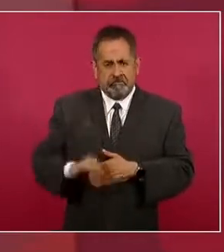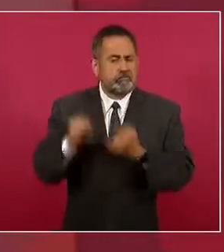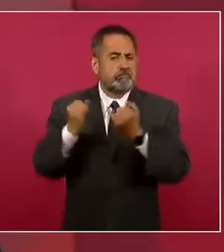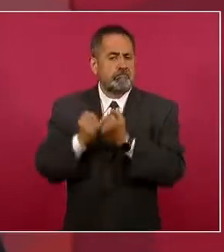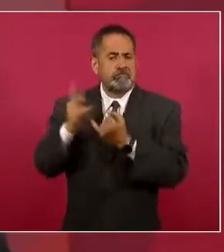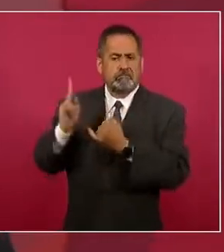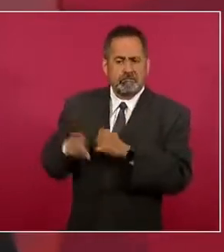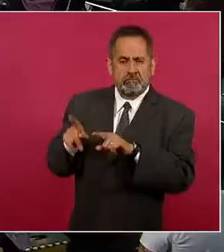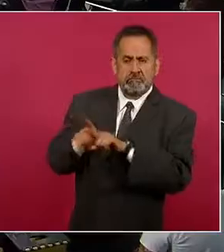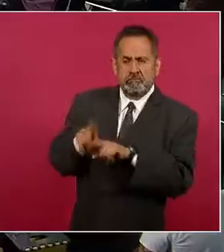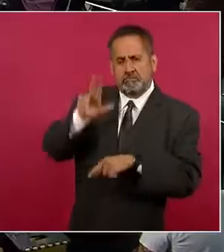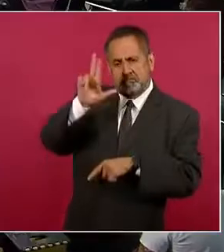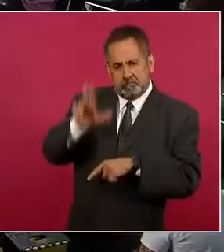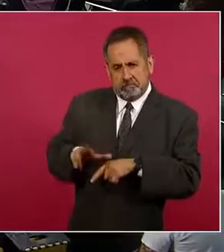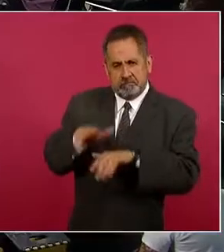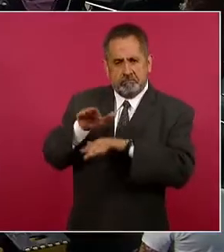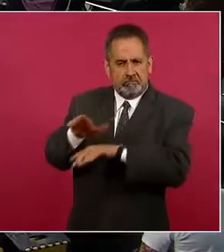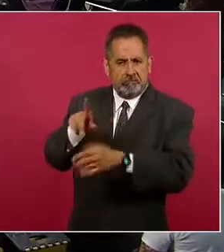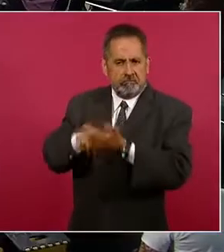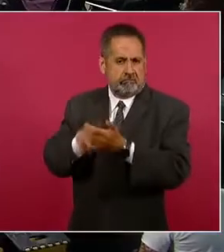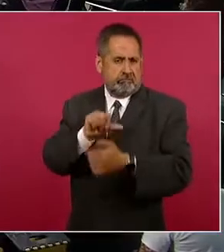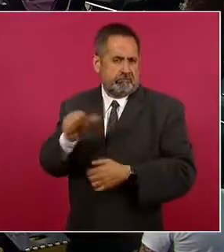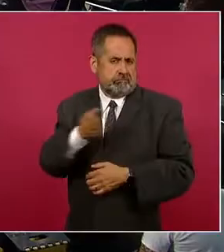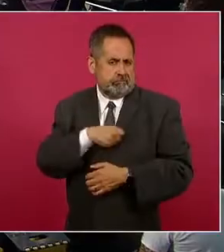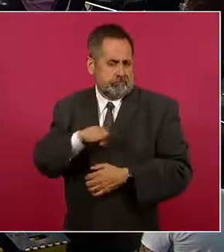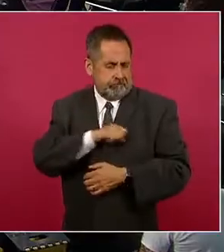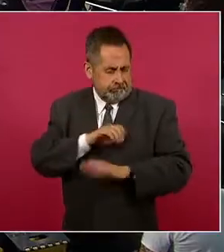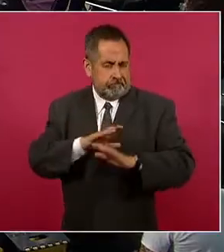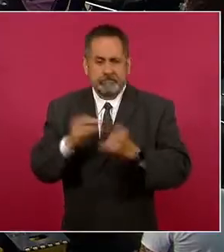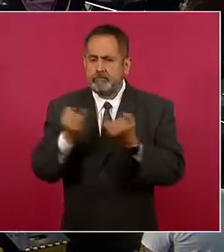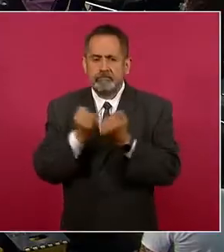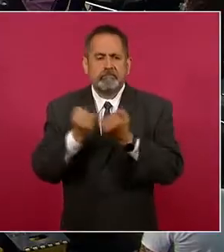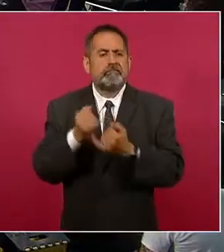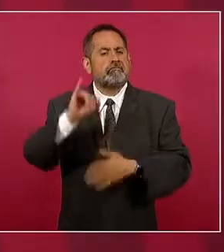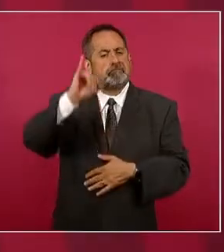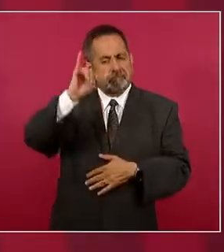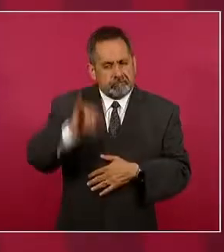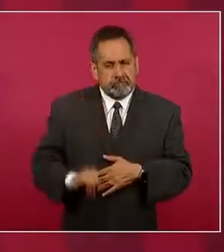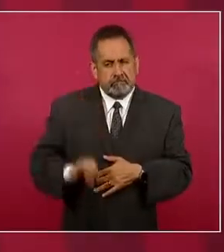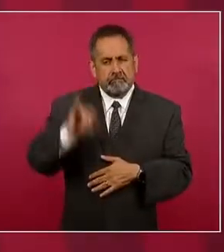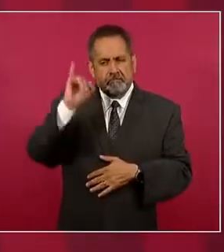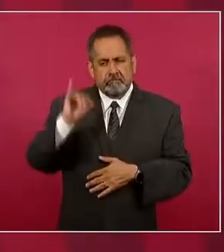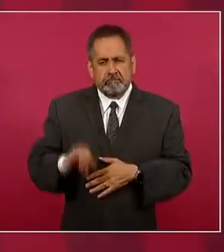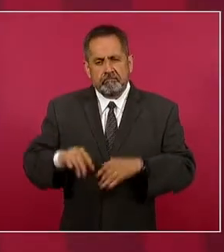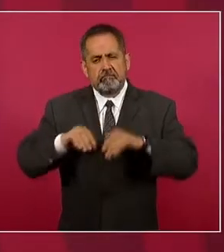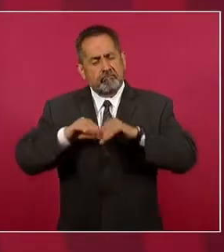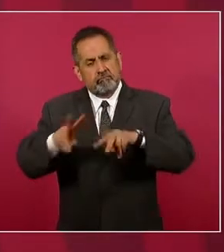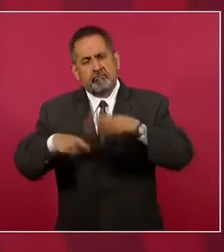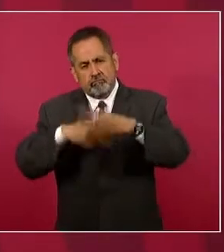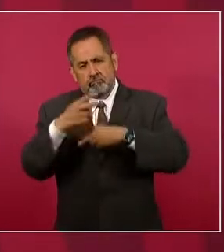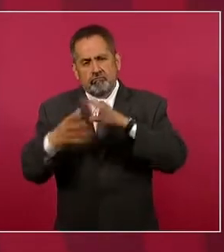los martes tienen que ver con la salud, todos los jueves va a ser para